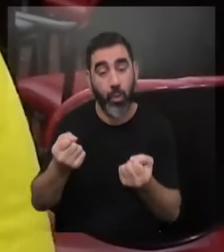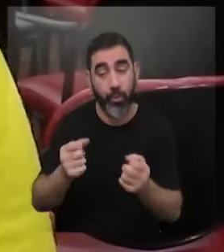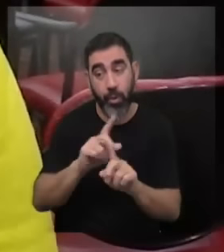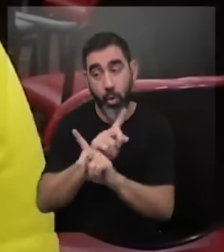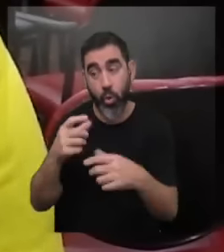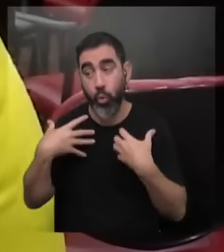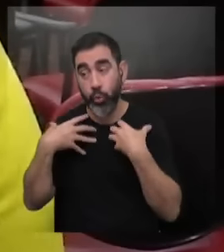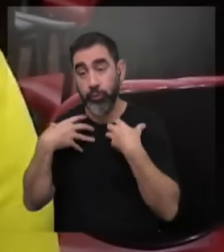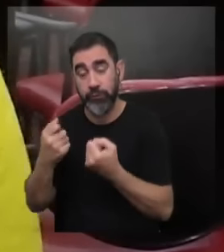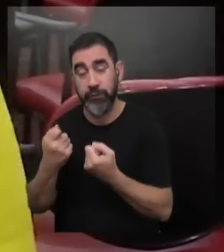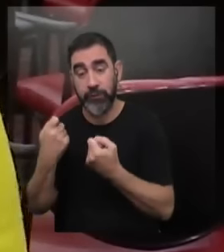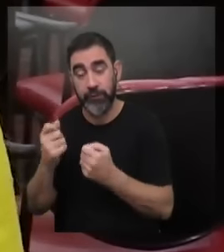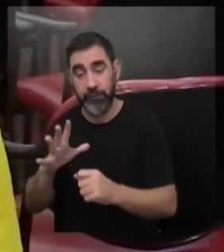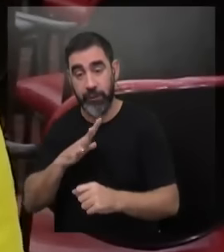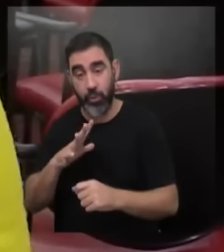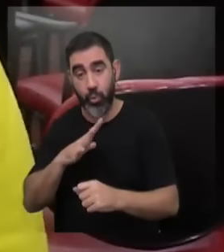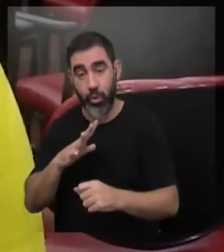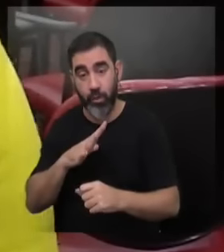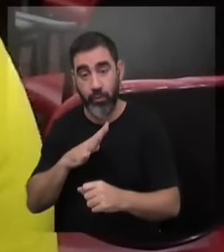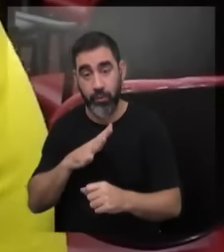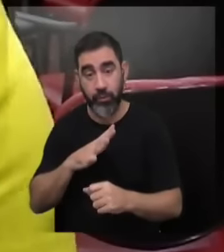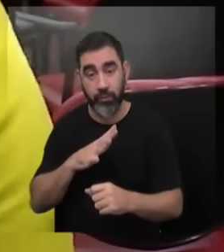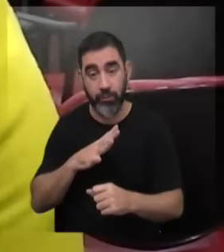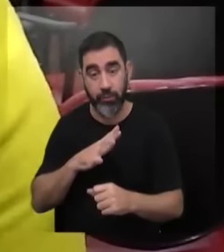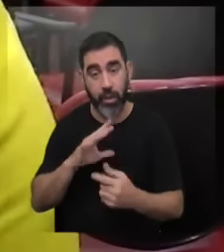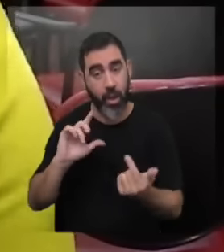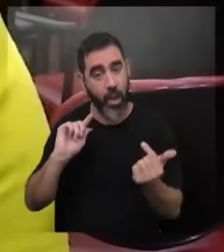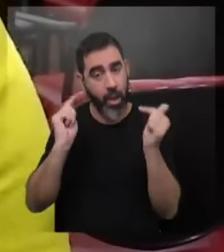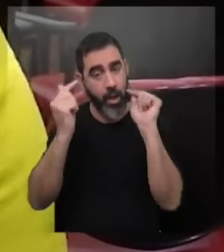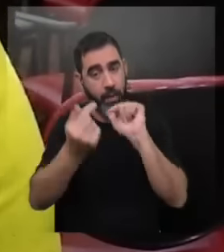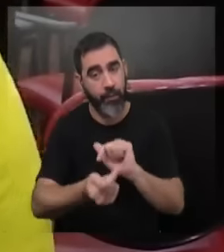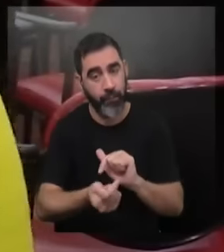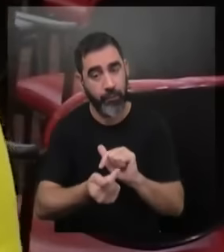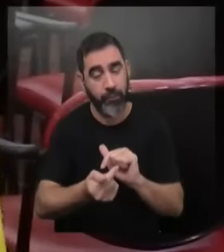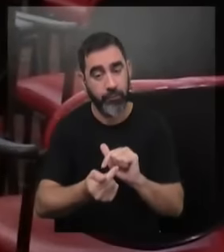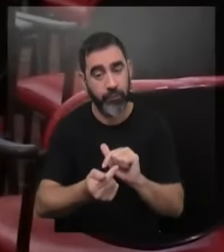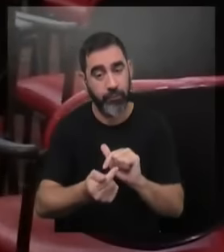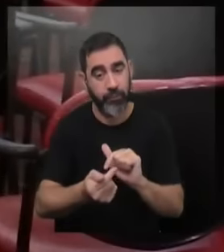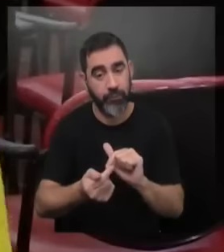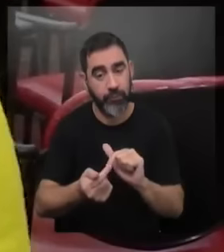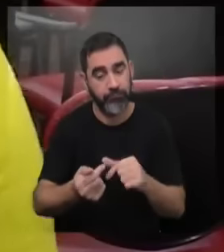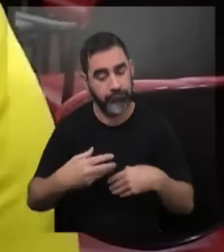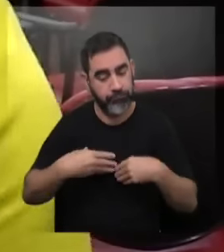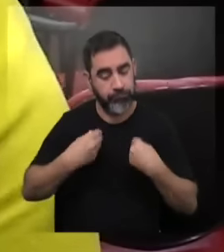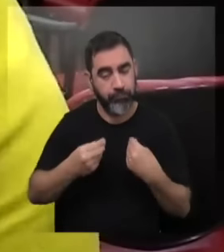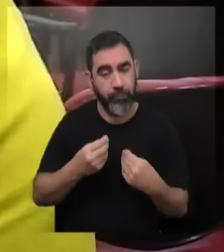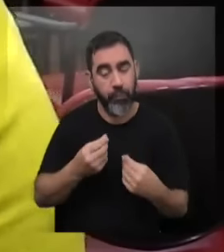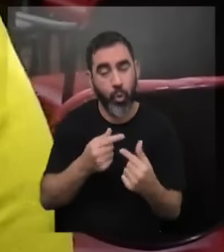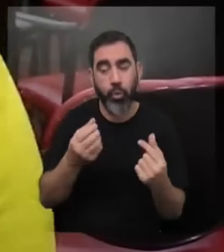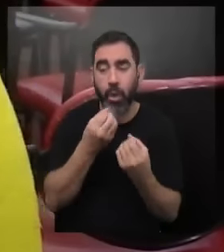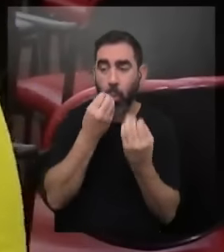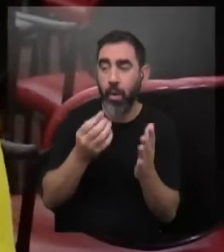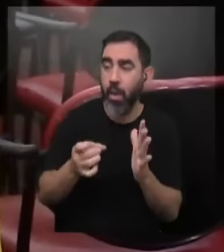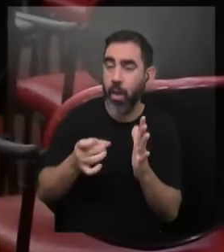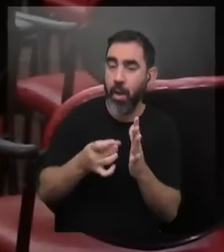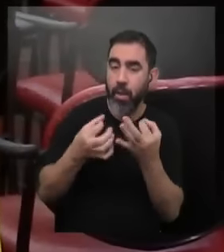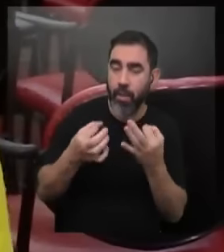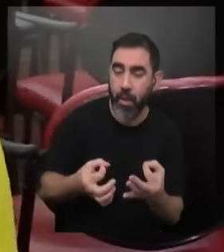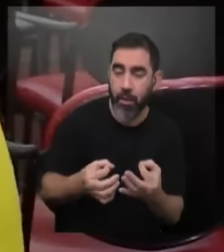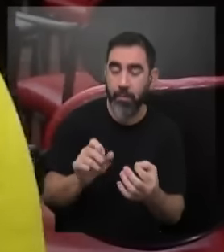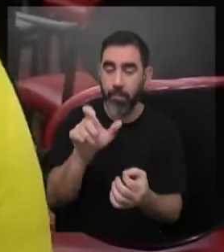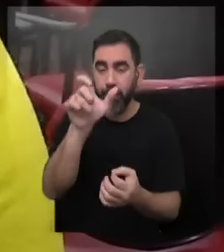las que no se acreditaron todavía el programa de cantinas saludables muestra que al contrario que la fidelidad y la sensación de estar recibiendo un producto de calidad de los